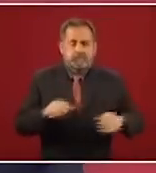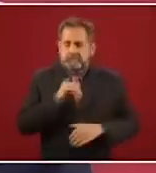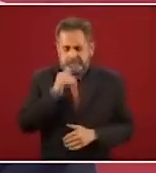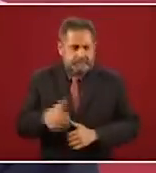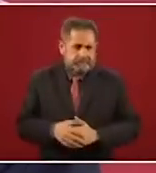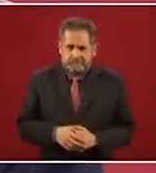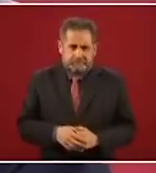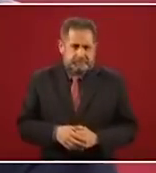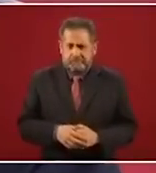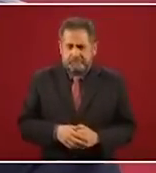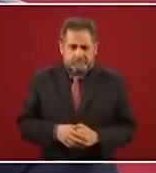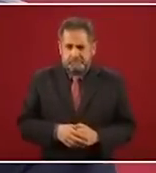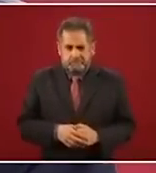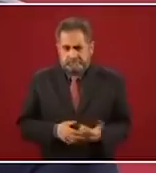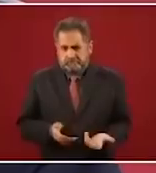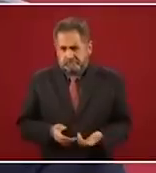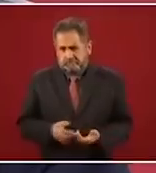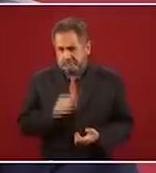lo que